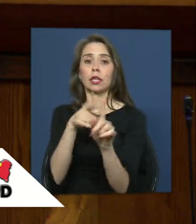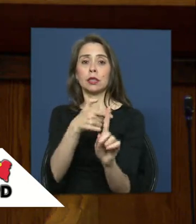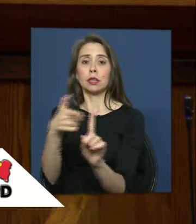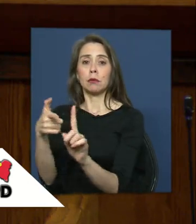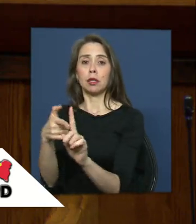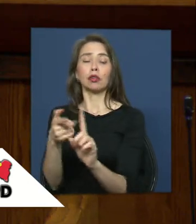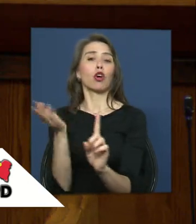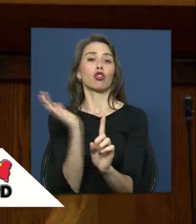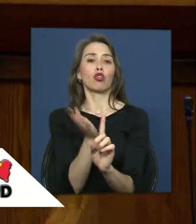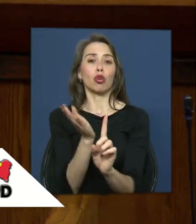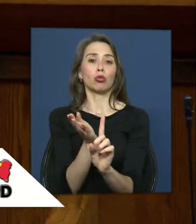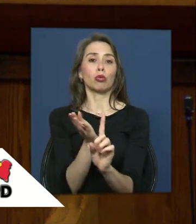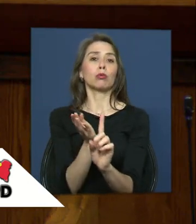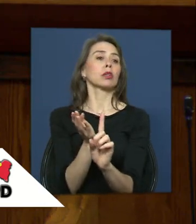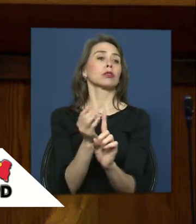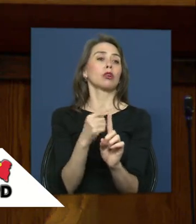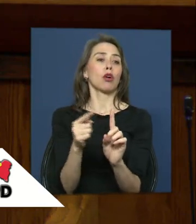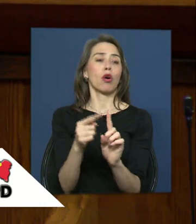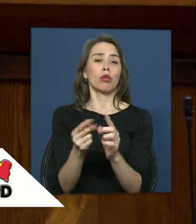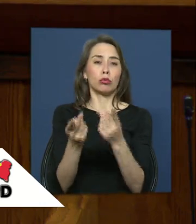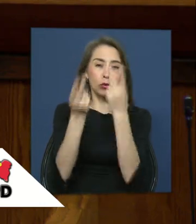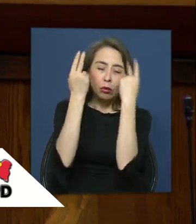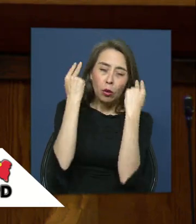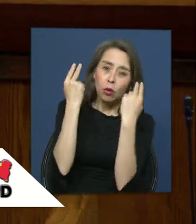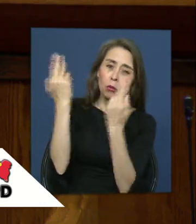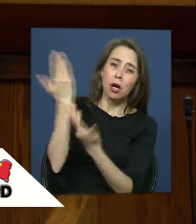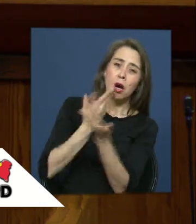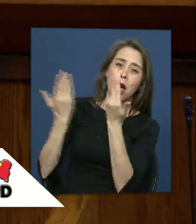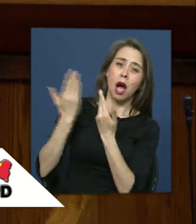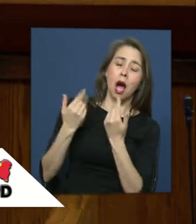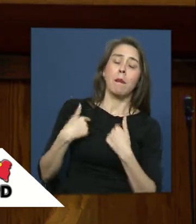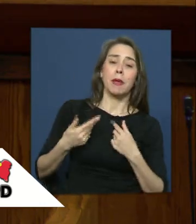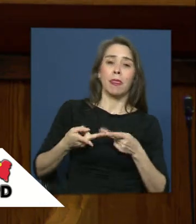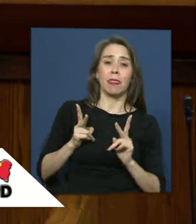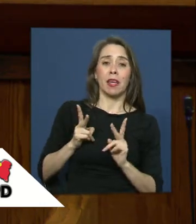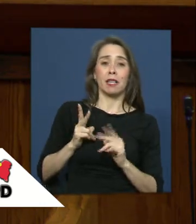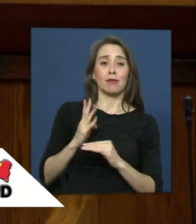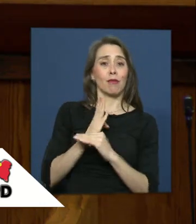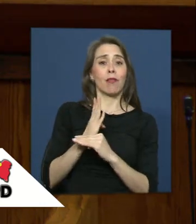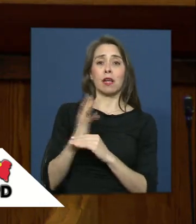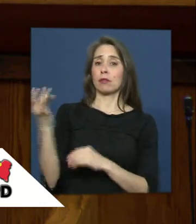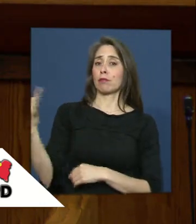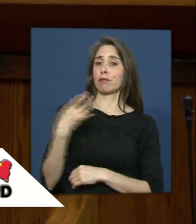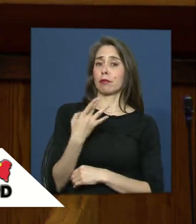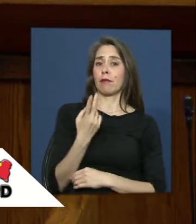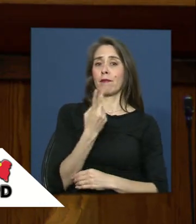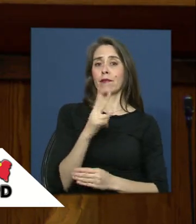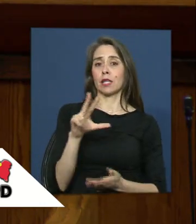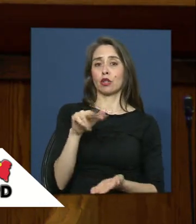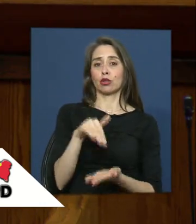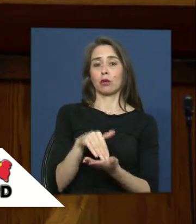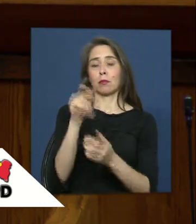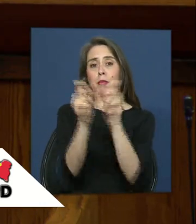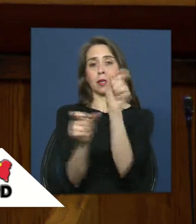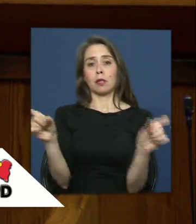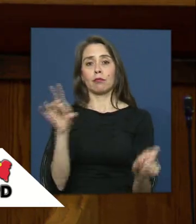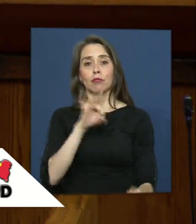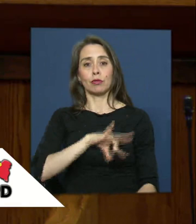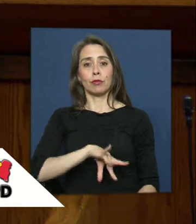tortura, desaparición forzada y otras vejaciones a sus derechos fundamentales a más de 28.000